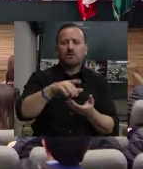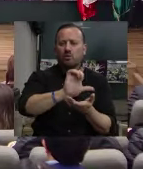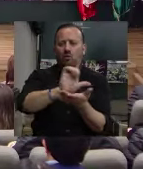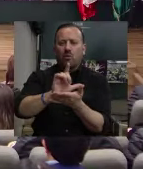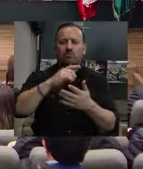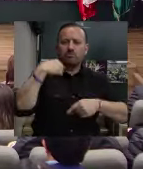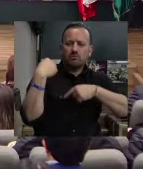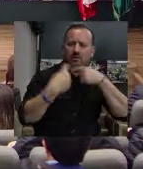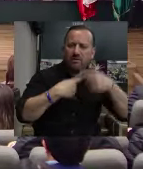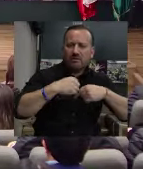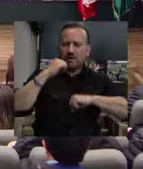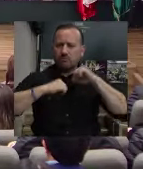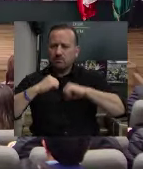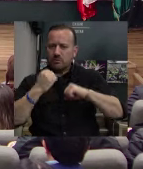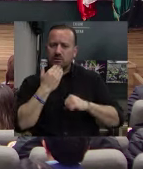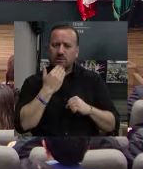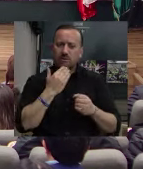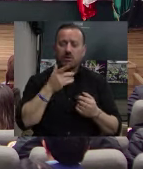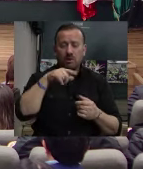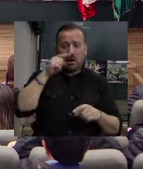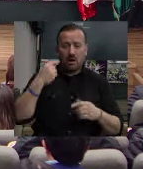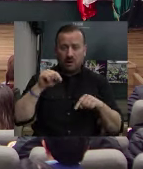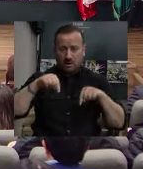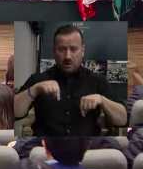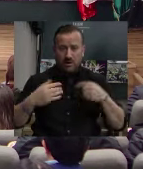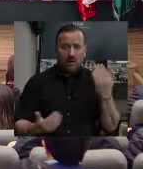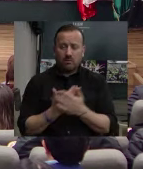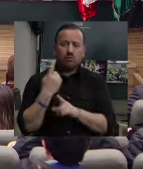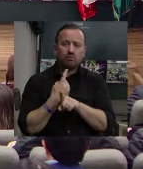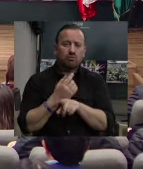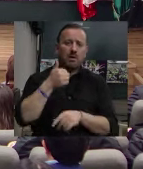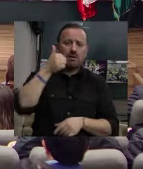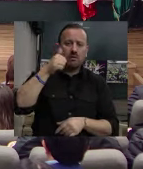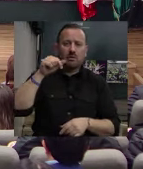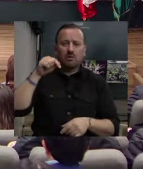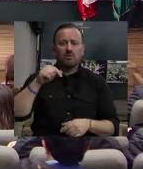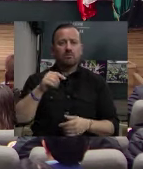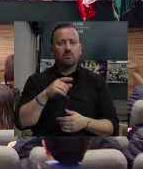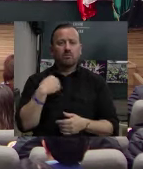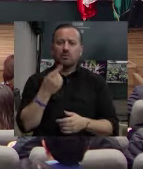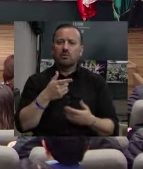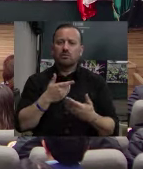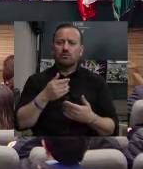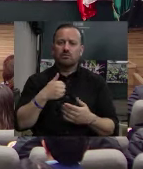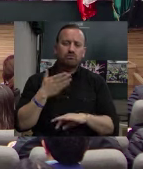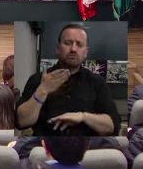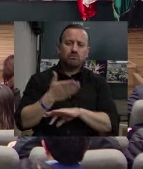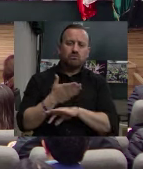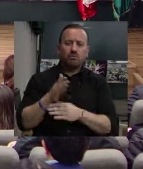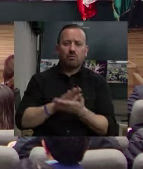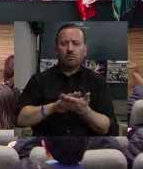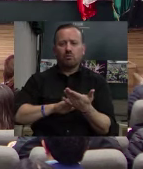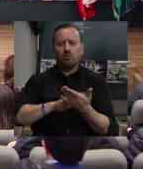atendiendo el esta mañana conversábamos con el rector no eh nuestra presencia está muy ligada a ciertos ámbitos